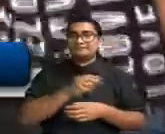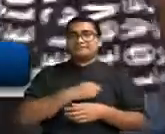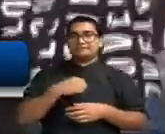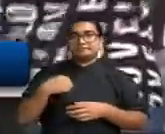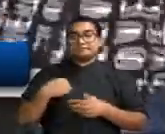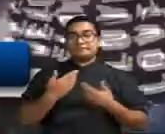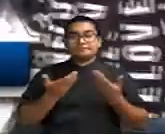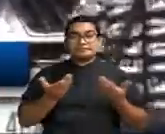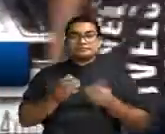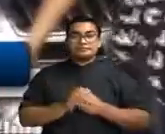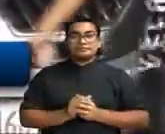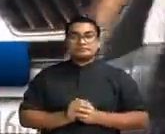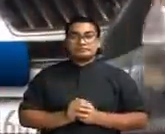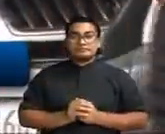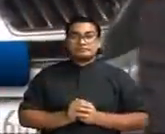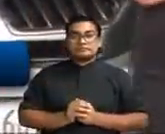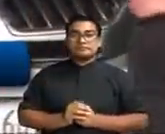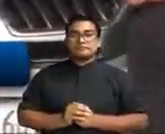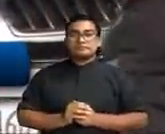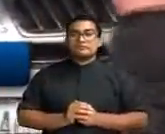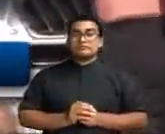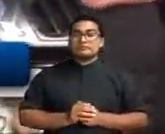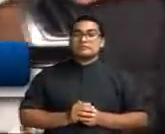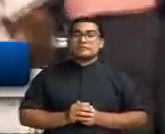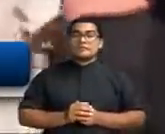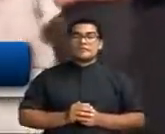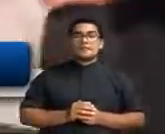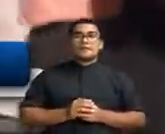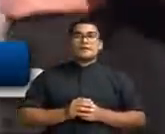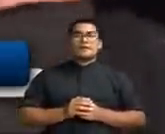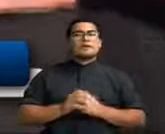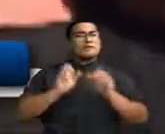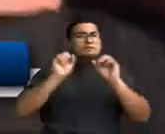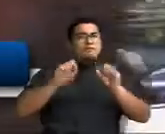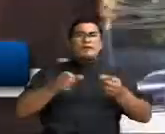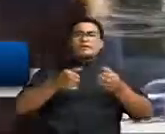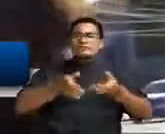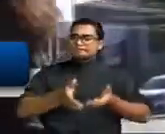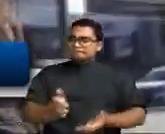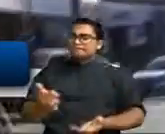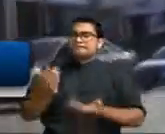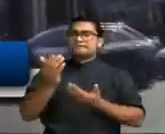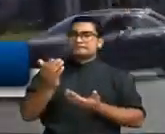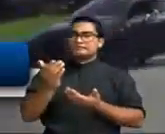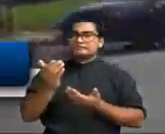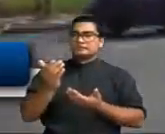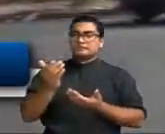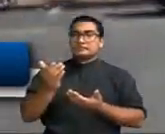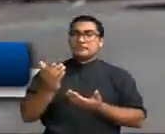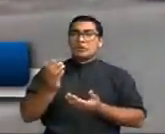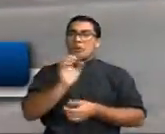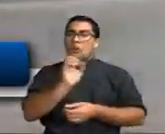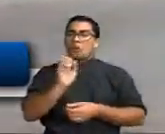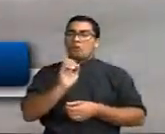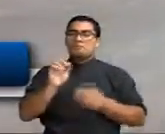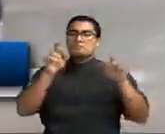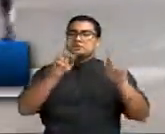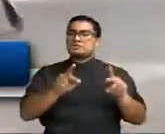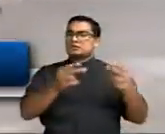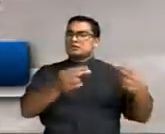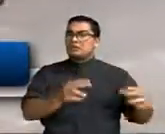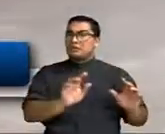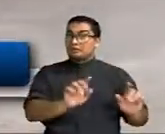estado de ánimo. En lo que usted decía que se nace. En lo que usted decía que si lo se hace o se adquiere, pues